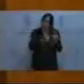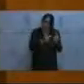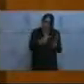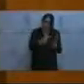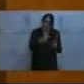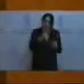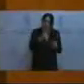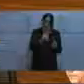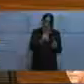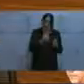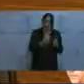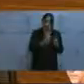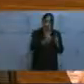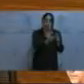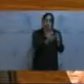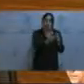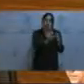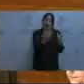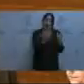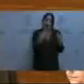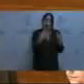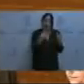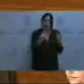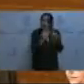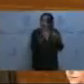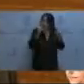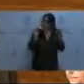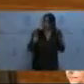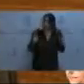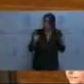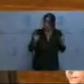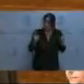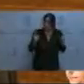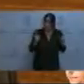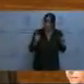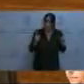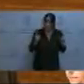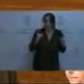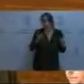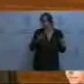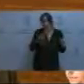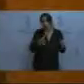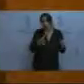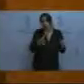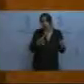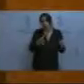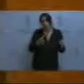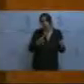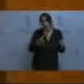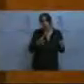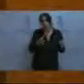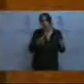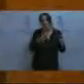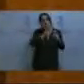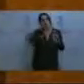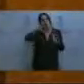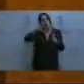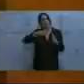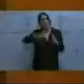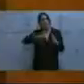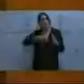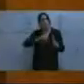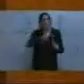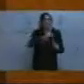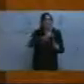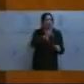a partidas concretos a lo largo del año. Acabo, presidente. Porque, hombre, ¿por qué se pueden en otros sectores? Y en estos